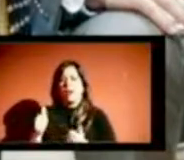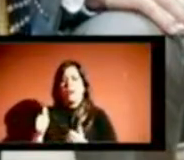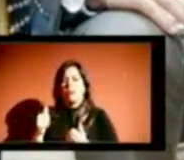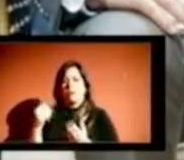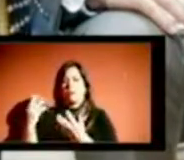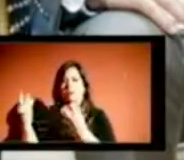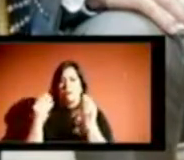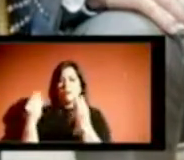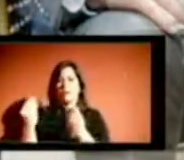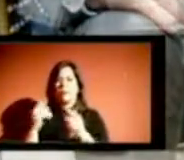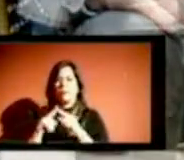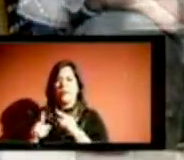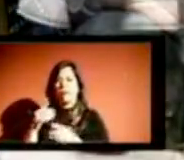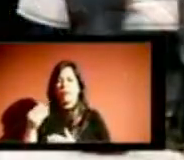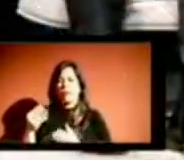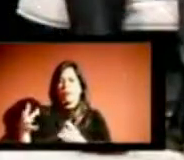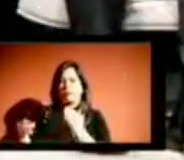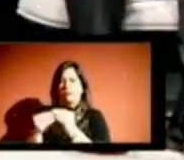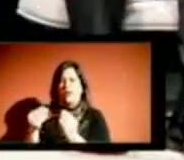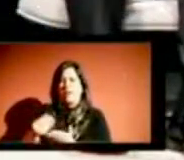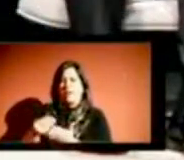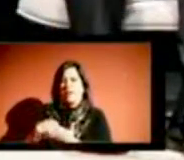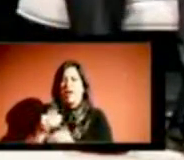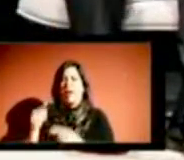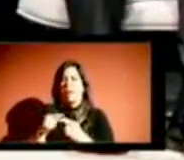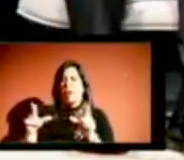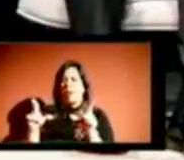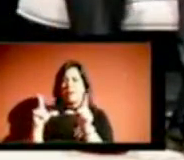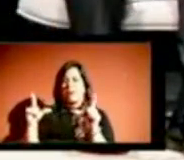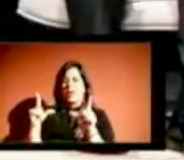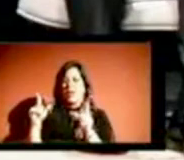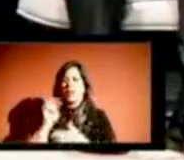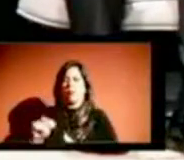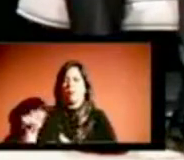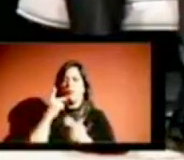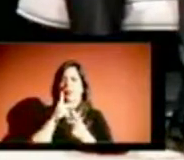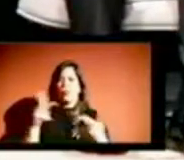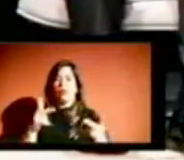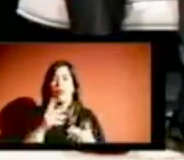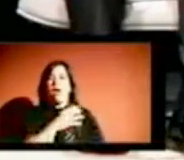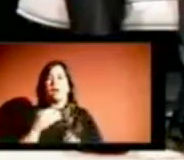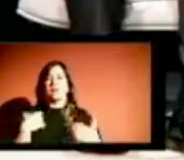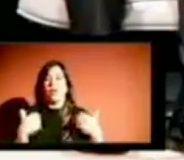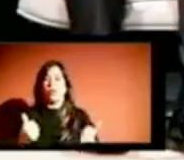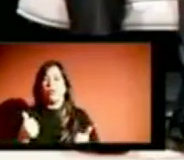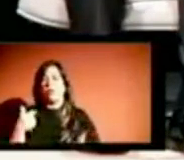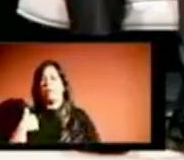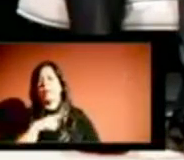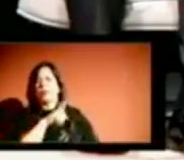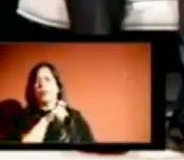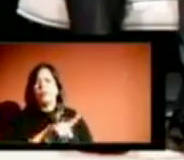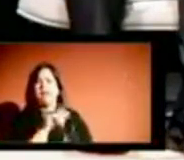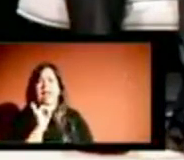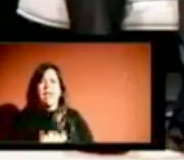que ellos tienen que pagar una licencia a transporte público y otra a salud, Mi pregunta es si esto es de gobierno